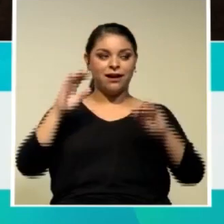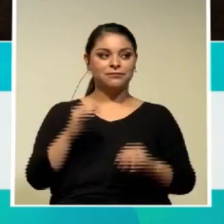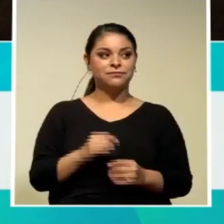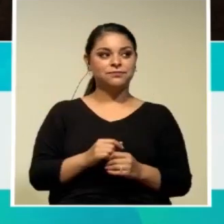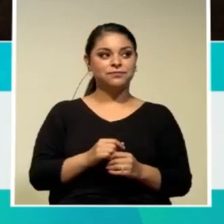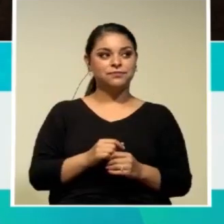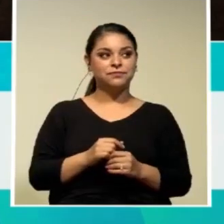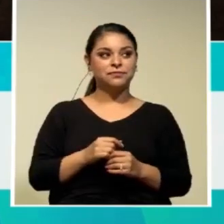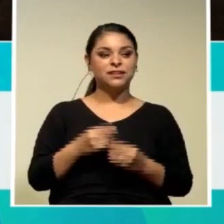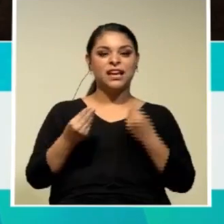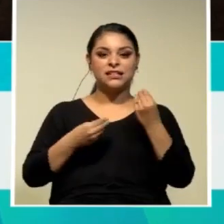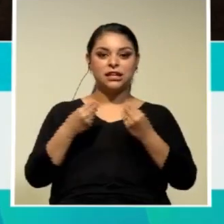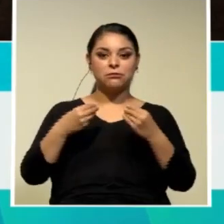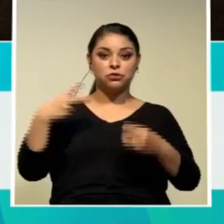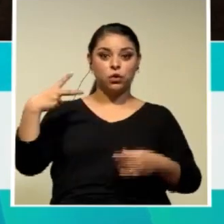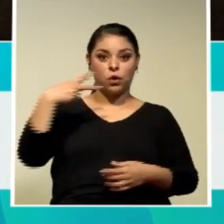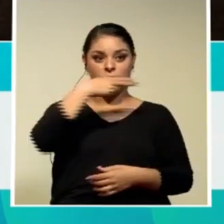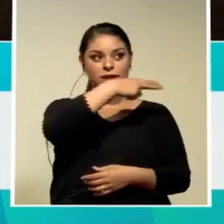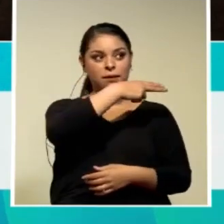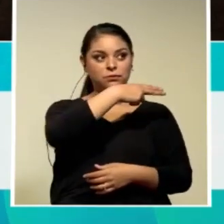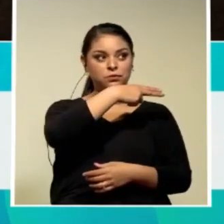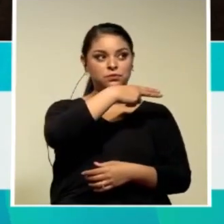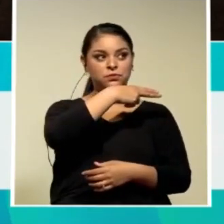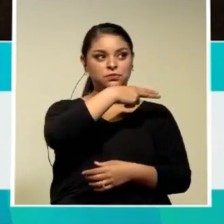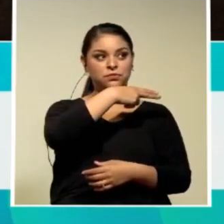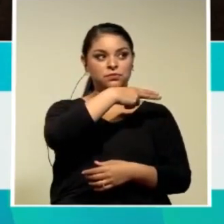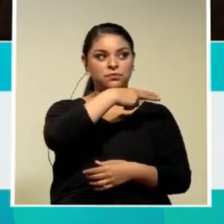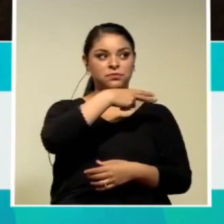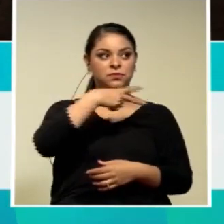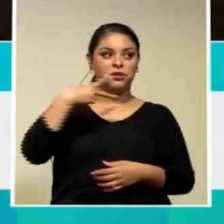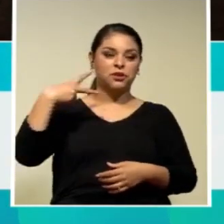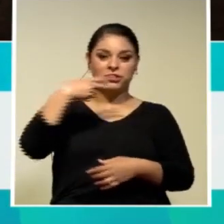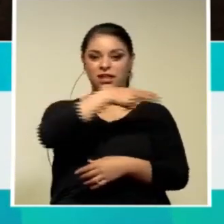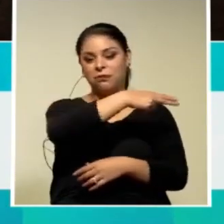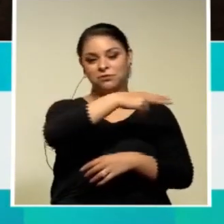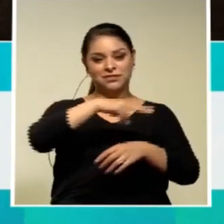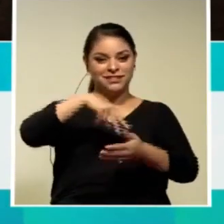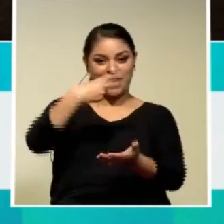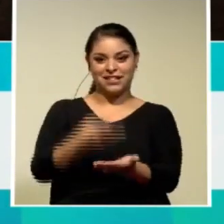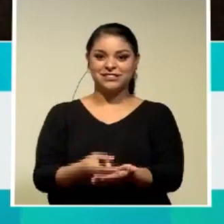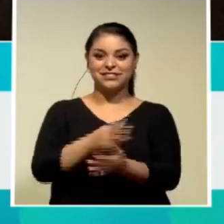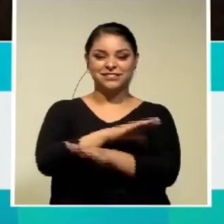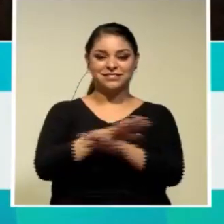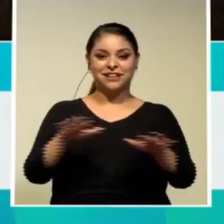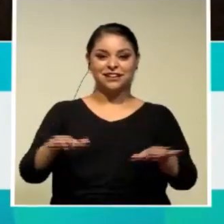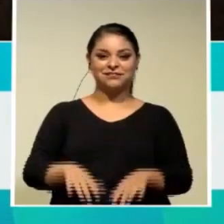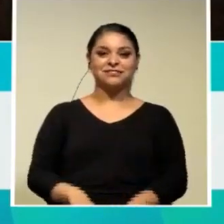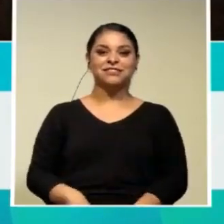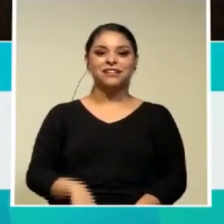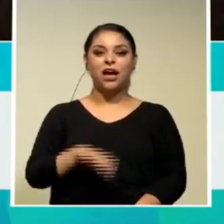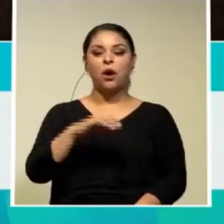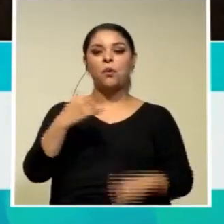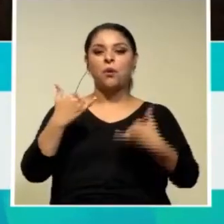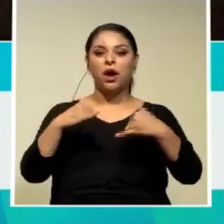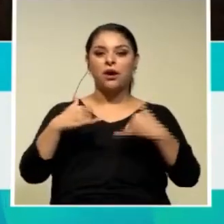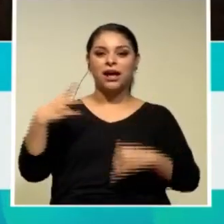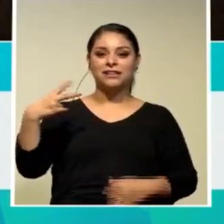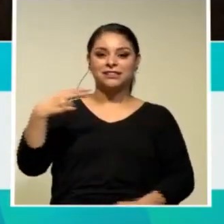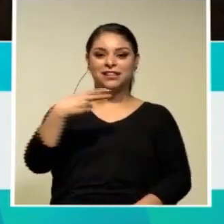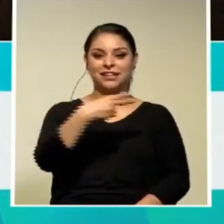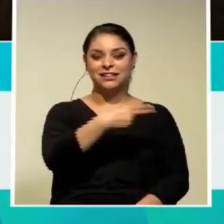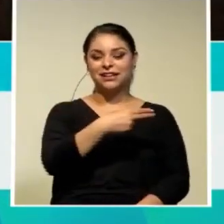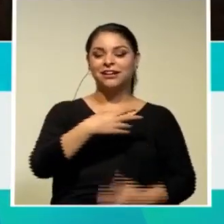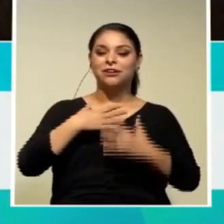Muy bien, cortamos. ¡Ay, cortó! ¡Ah, bueno! ¡Excelente! Yo lo juego a la tijera. ¡Ay, Dios mío!